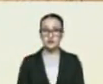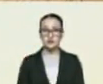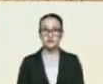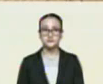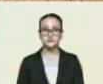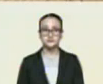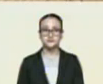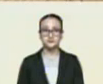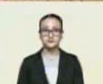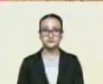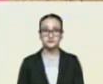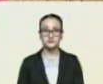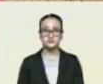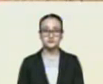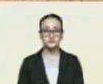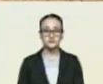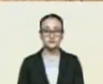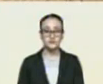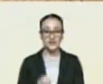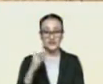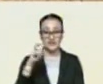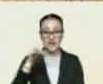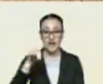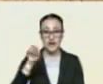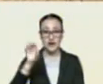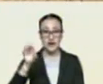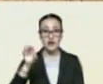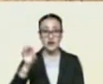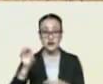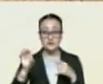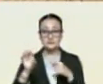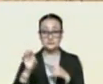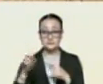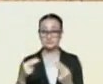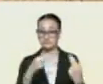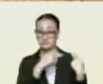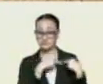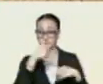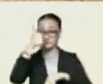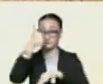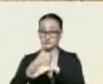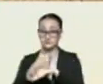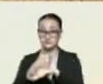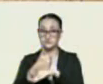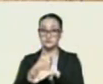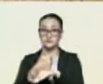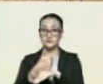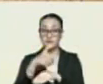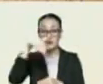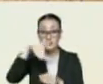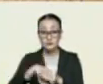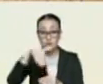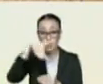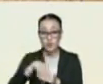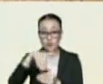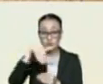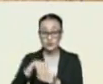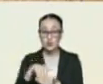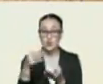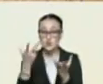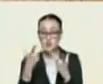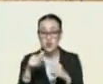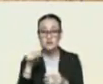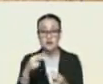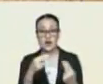El Consejo Nacional Electoral, como sabemos, es el ente rector del Poder Electoral y que es